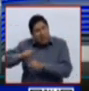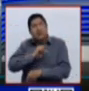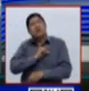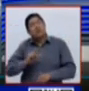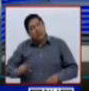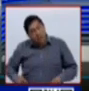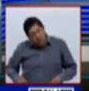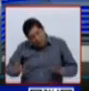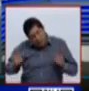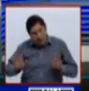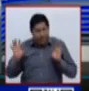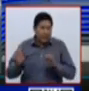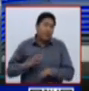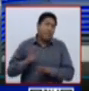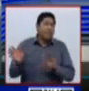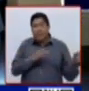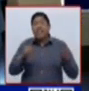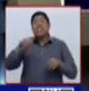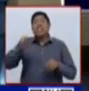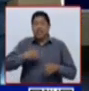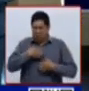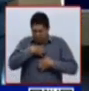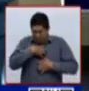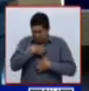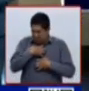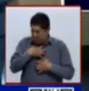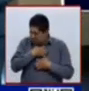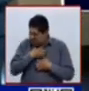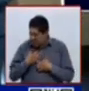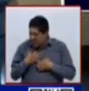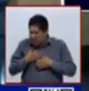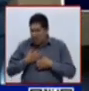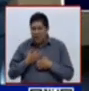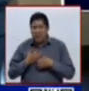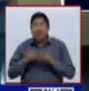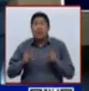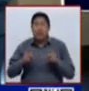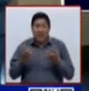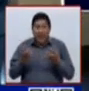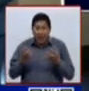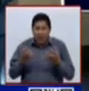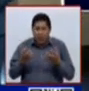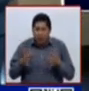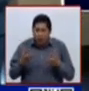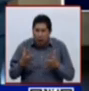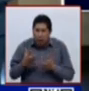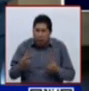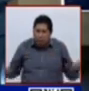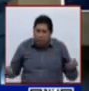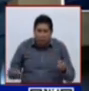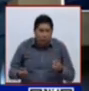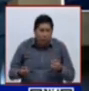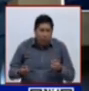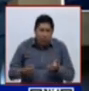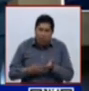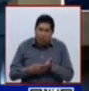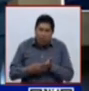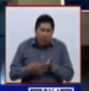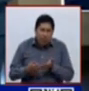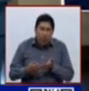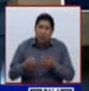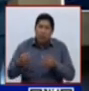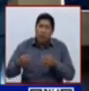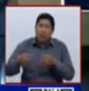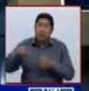¿no? Así es. Bueno, en todo caso, sí, hay molestia con la hinchada que se ha dado cita para buscar localidades para el partido entre Palma Flor y